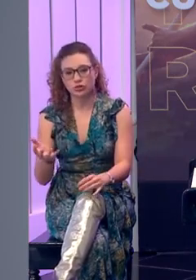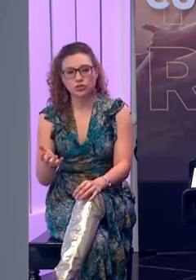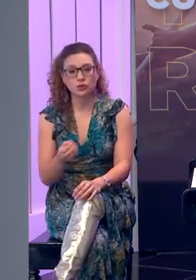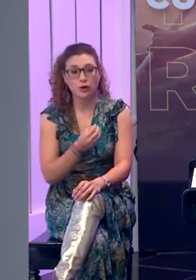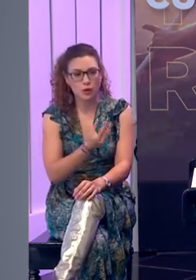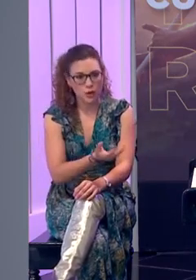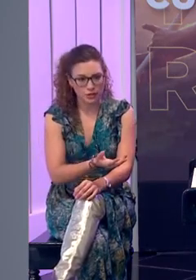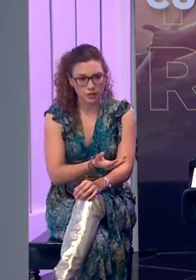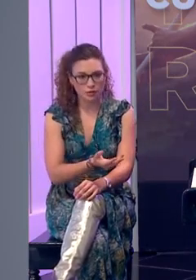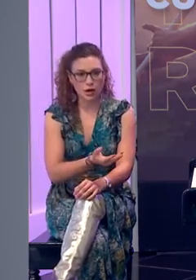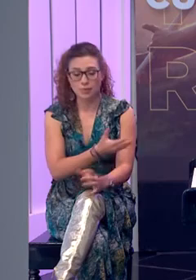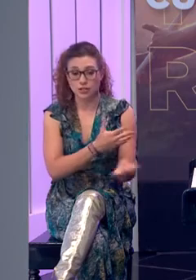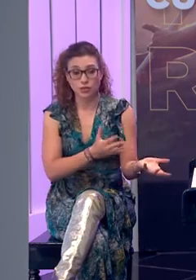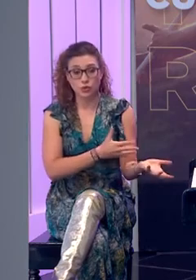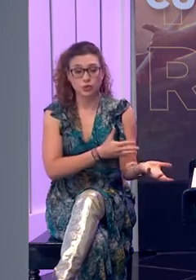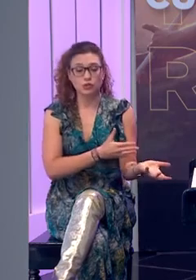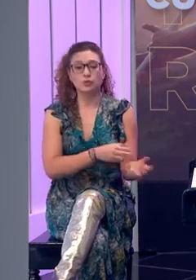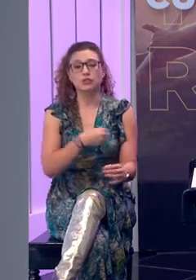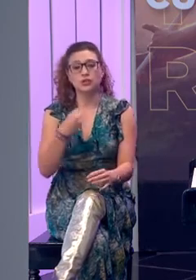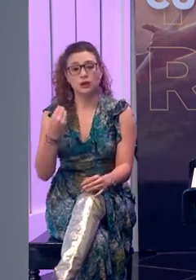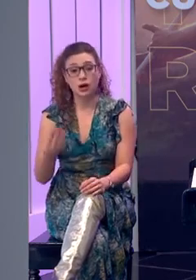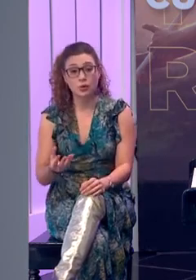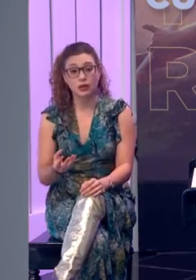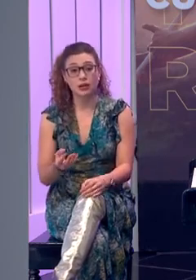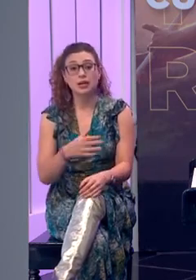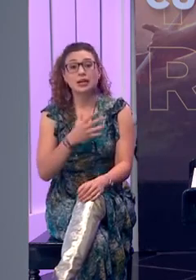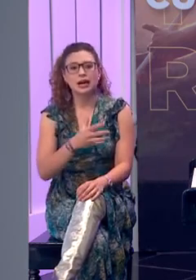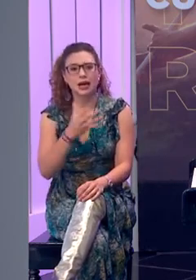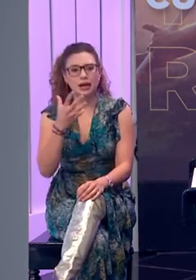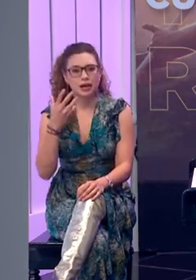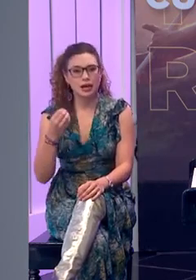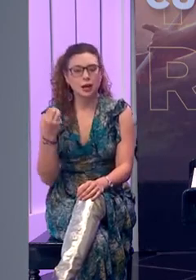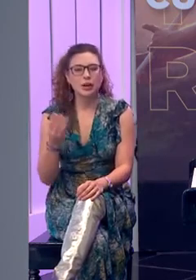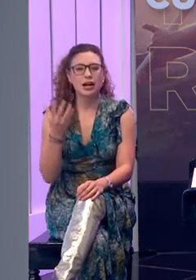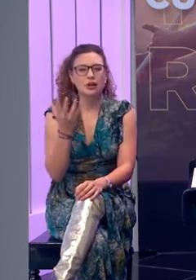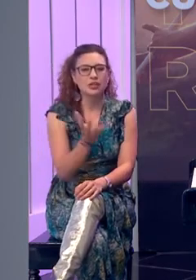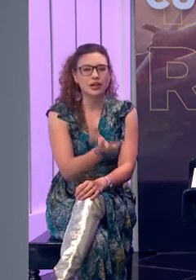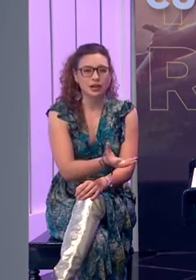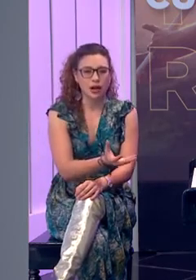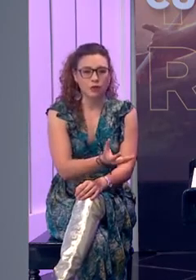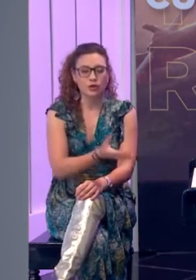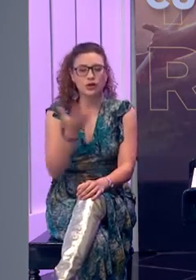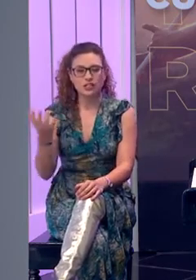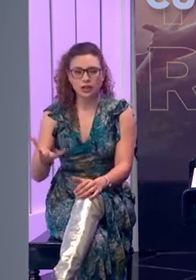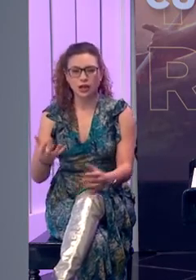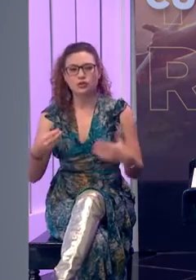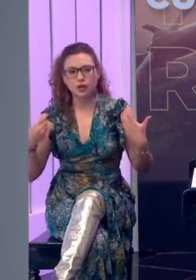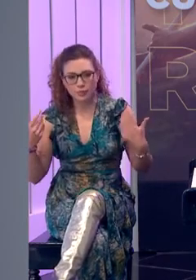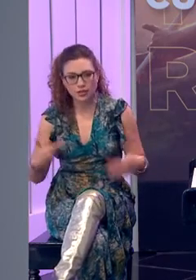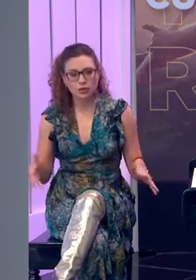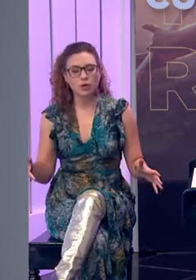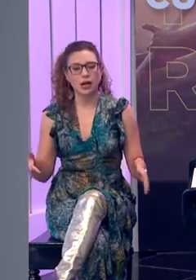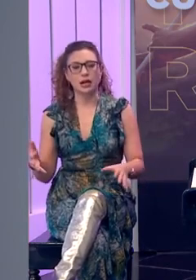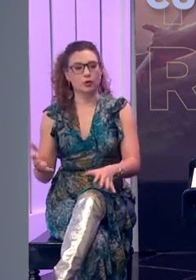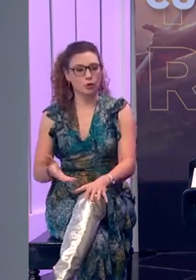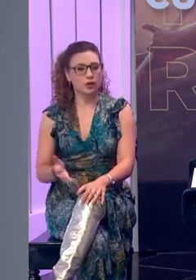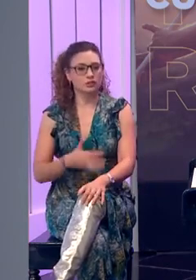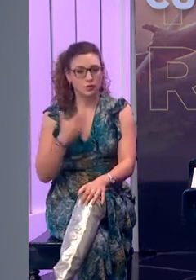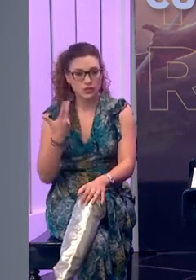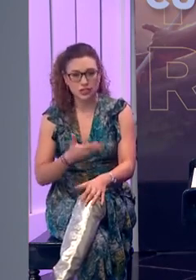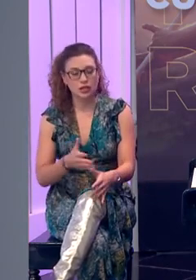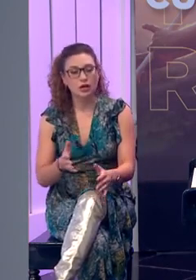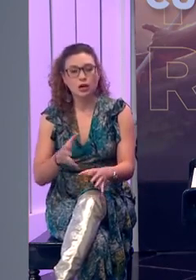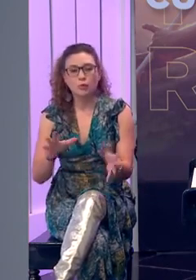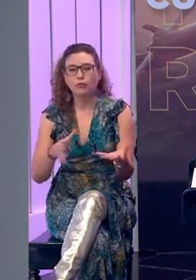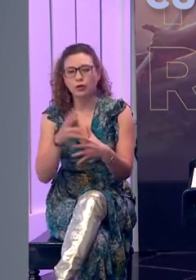Acordémonos que el grunge es una vanguardia, además de solo un estilo de música, es una vanguardia que le apela a lo desarreglado. Y no desarreglado solamente como en la ropa,